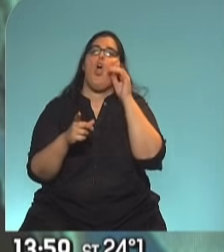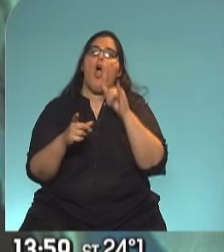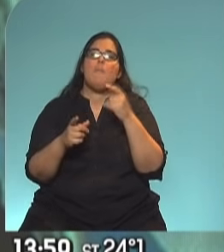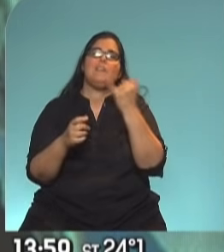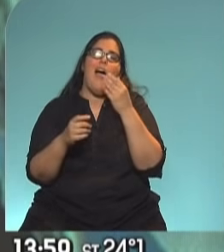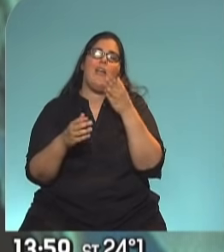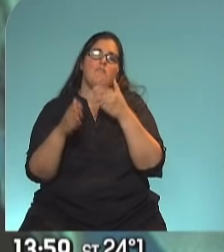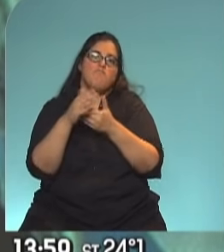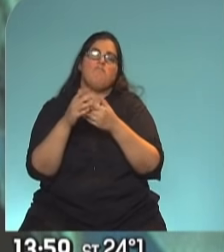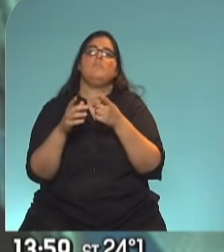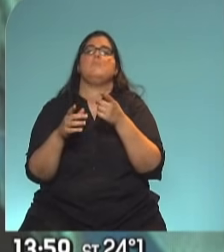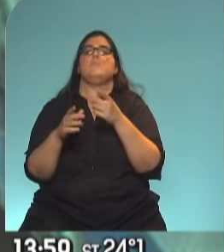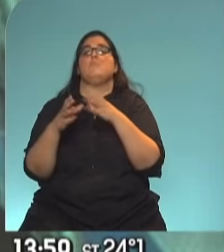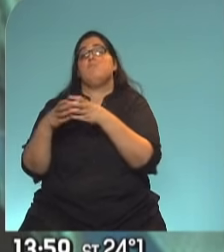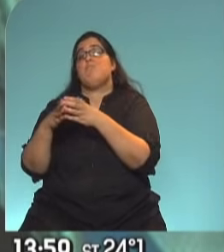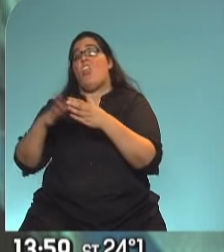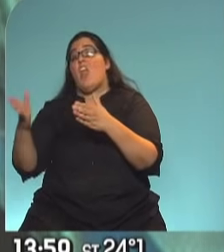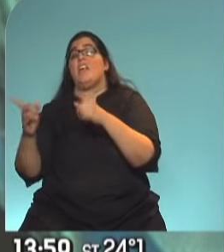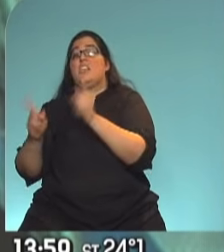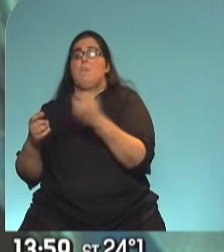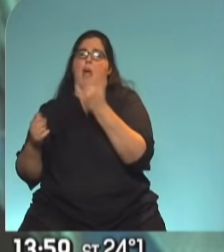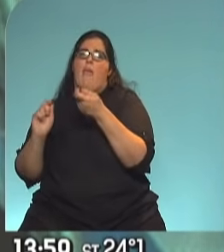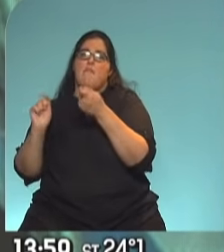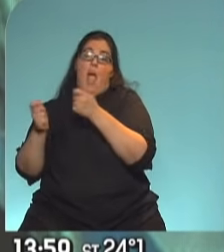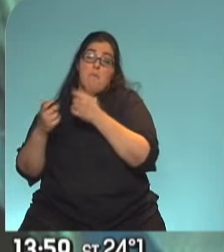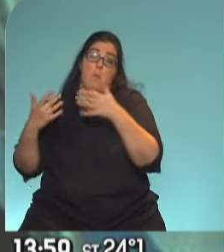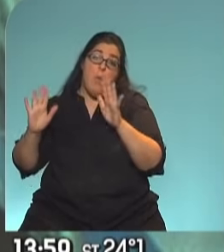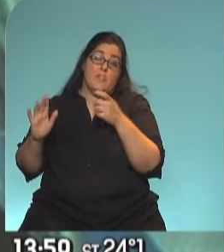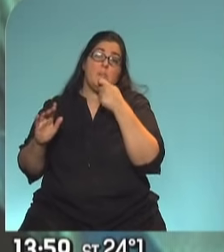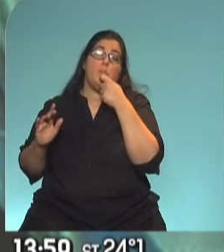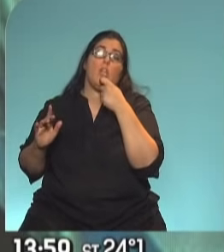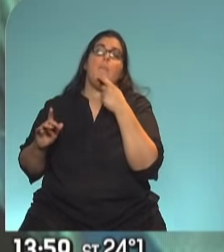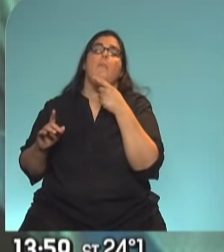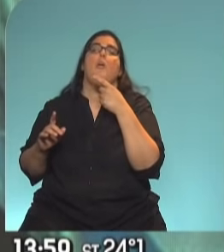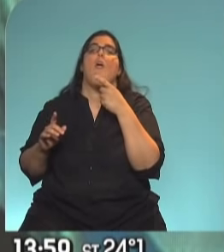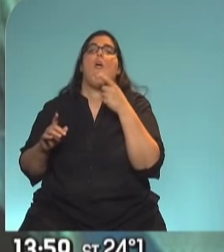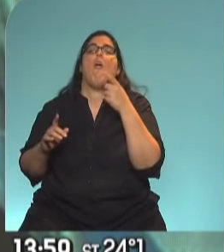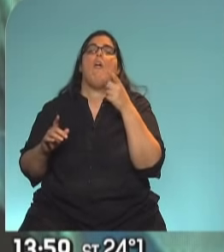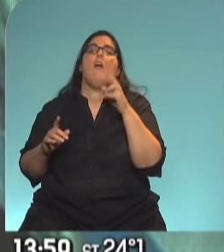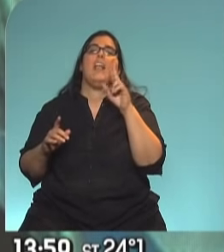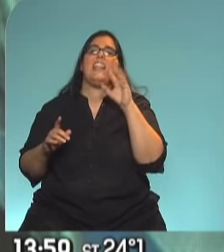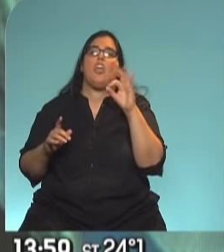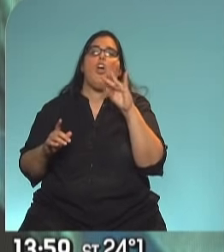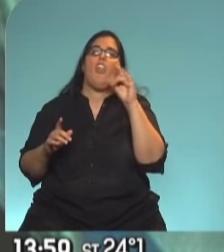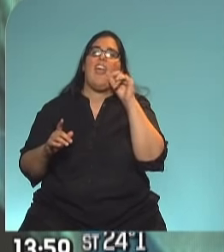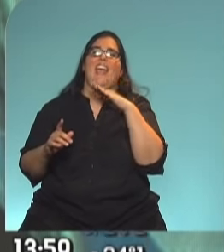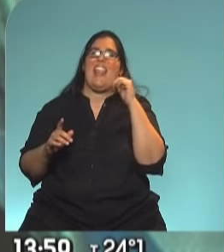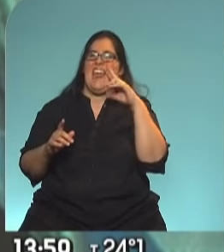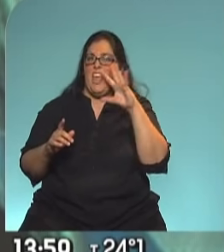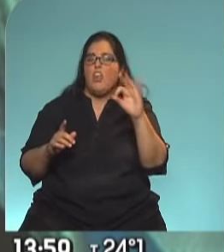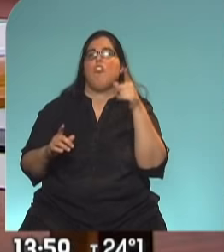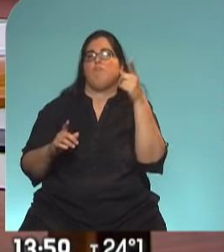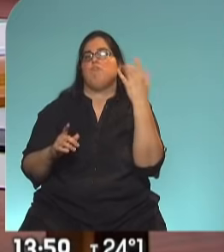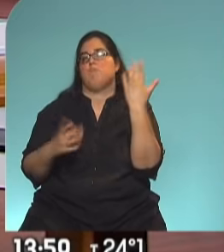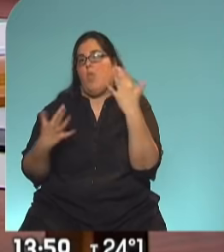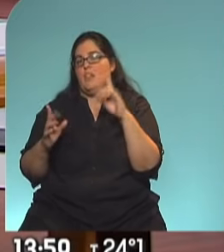importantes. Y la derecha también puede haber cambios, se supone que va a haber cambios, por ejemplo, en Río de Janeiro. Crivella no lograría un